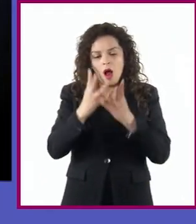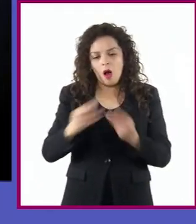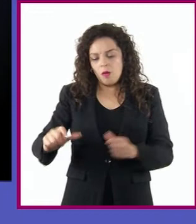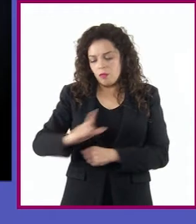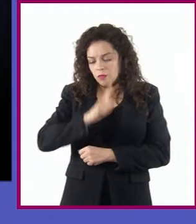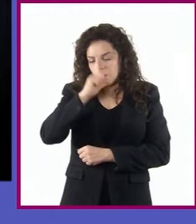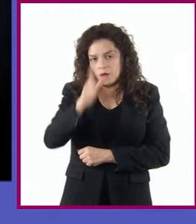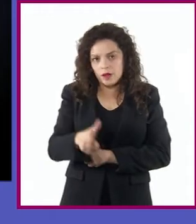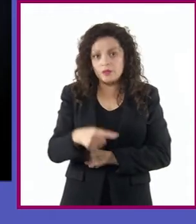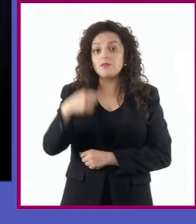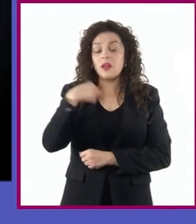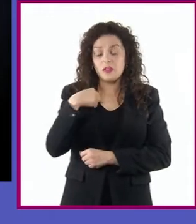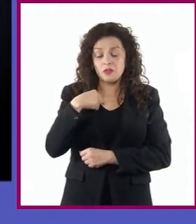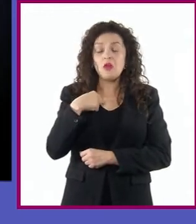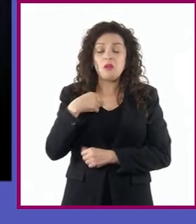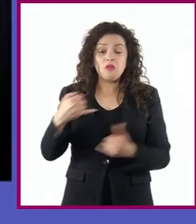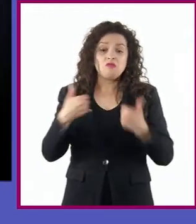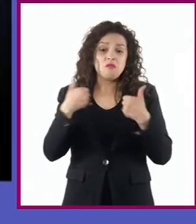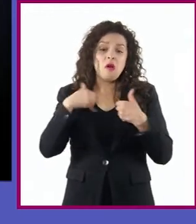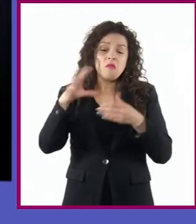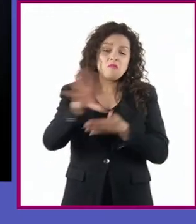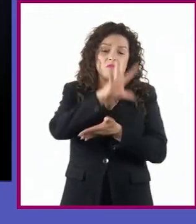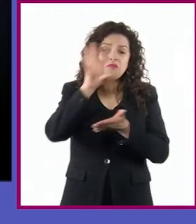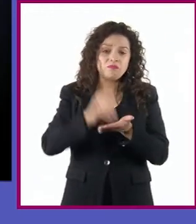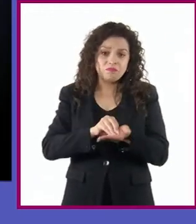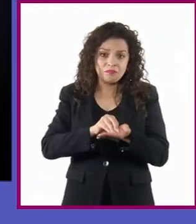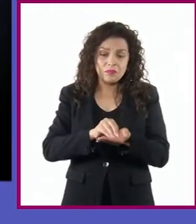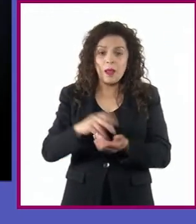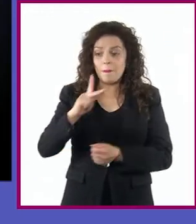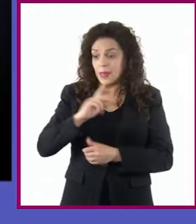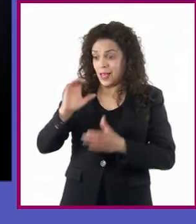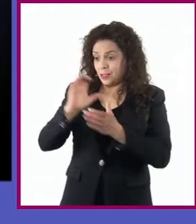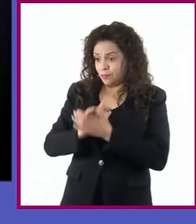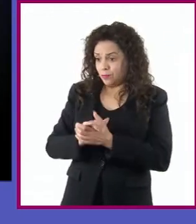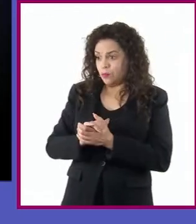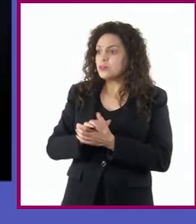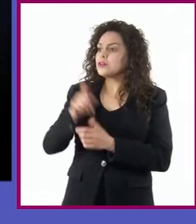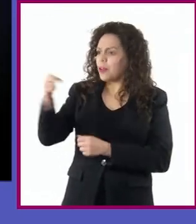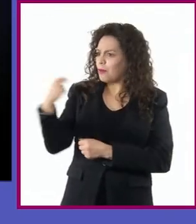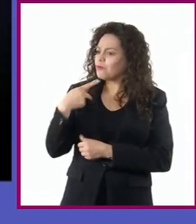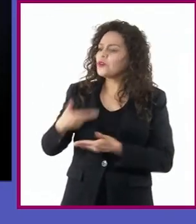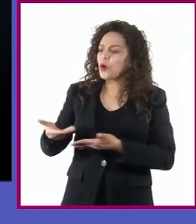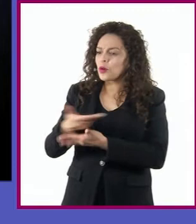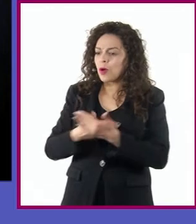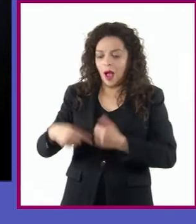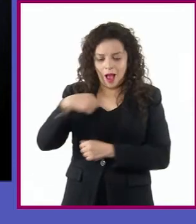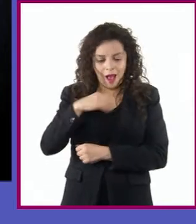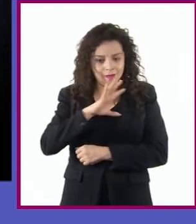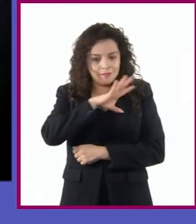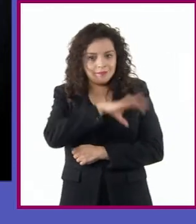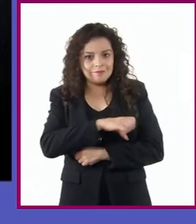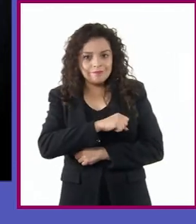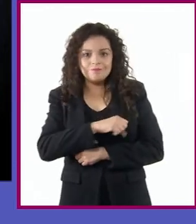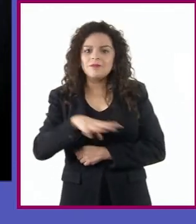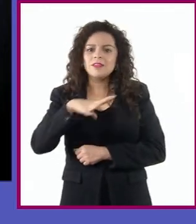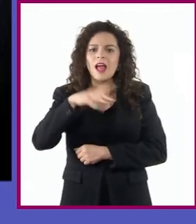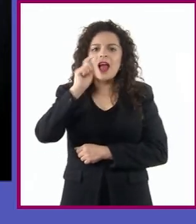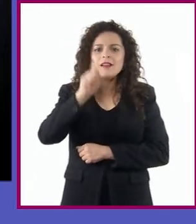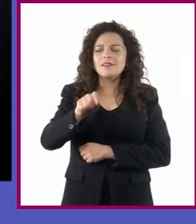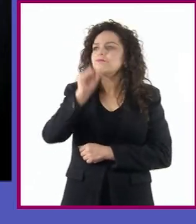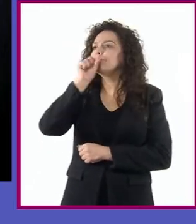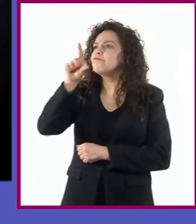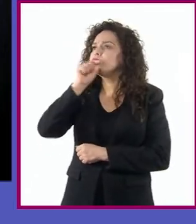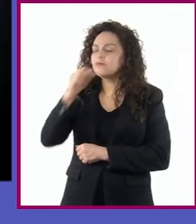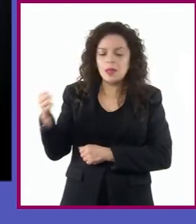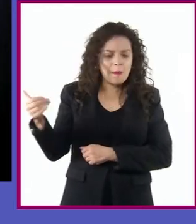Me casé joven y tuve la alegría de que mi esposa compartiera mis preferencias. Teníamos pájaros, peces de colores,